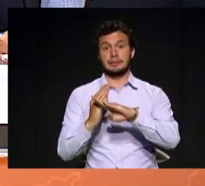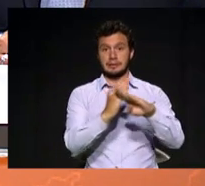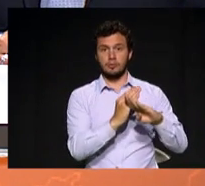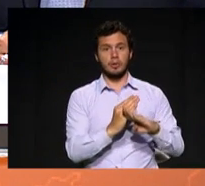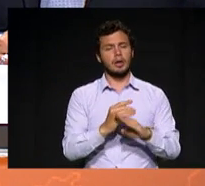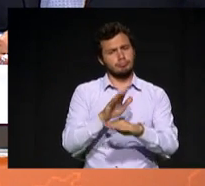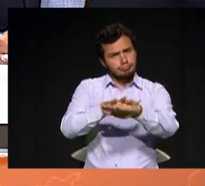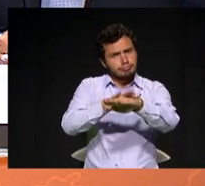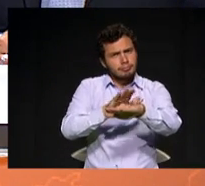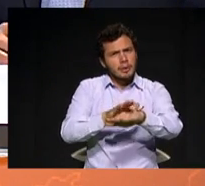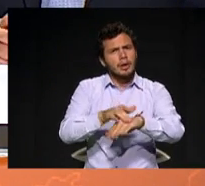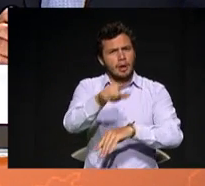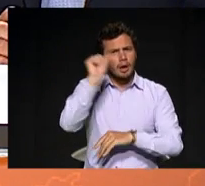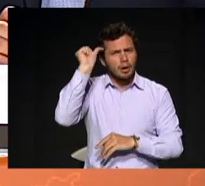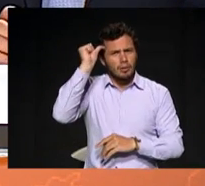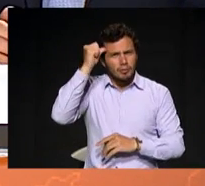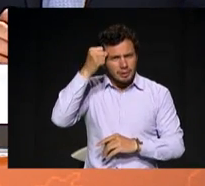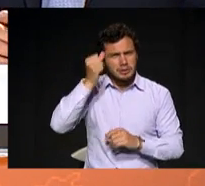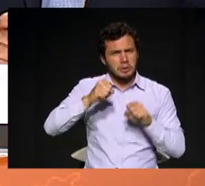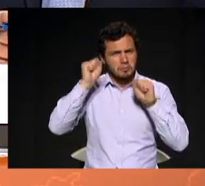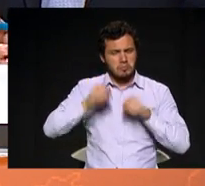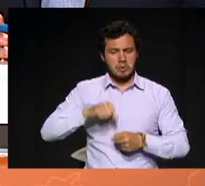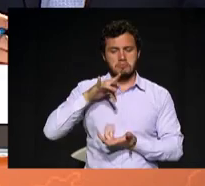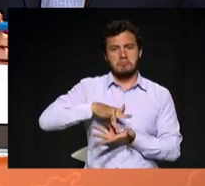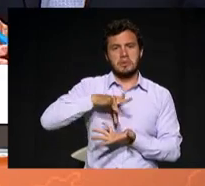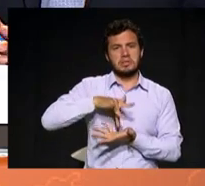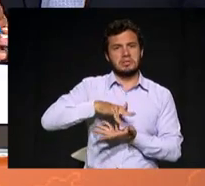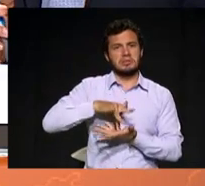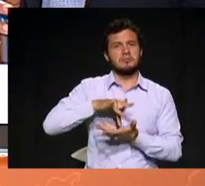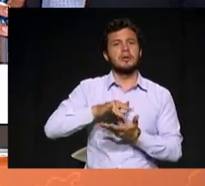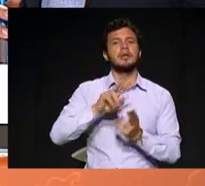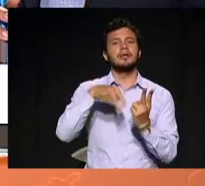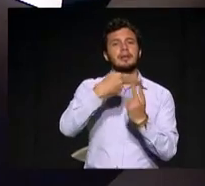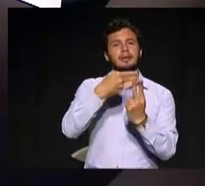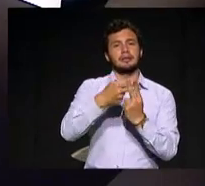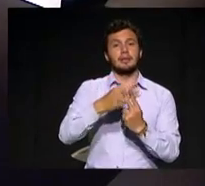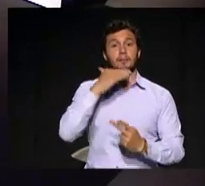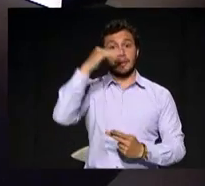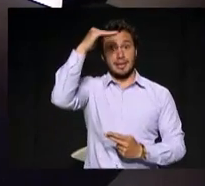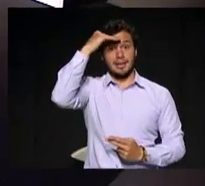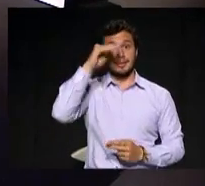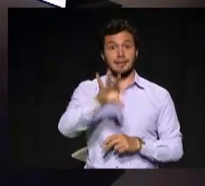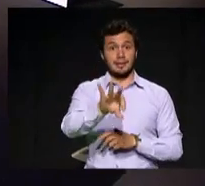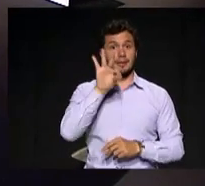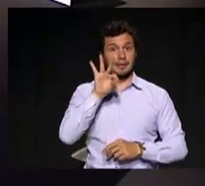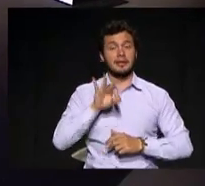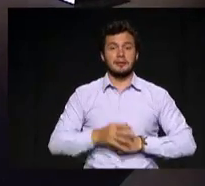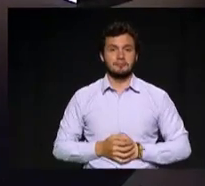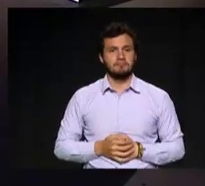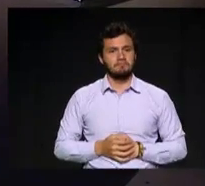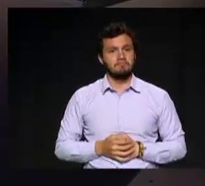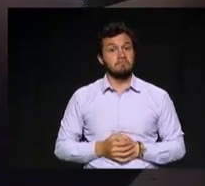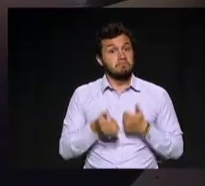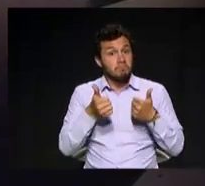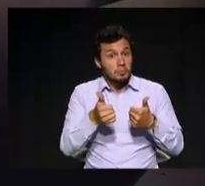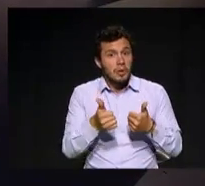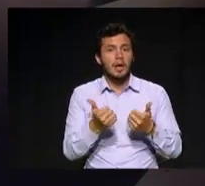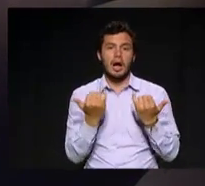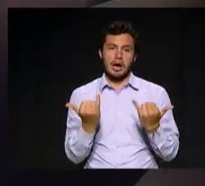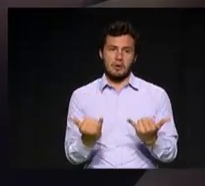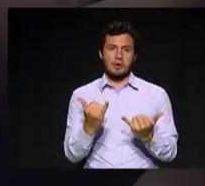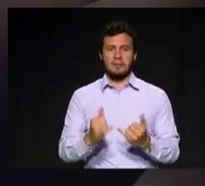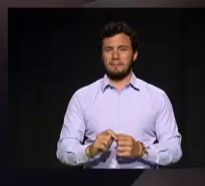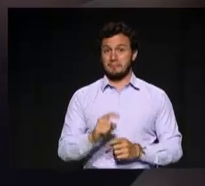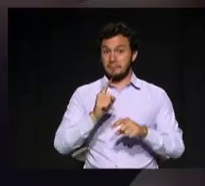de nuestras redes sociales con el hashtag medellín eligió muy bien llegó entonces de la mano natal ya de hacer nuestro